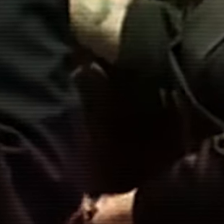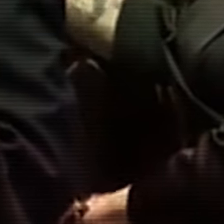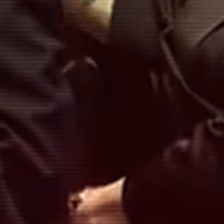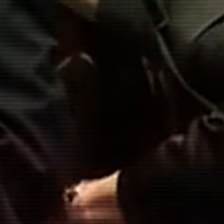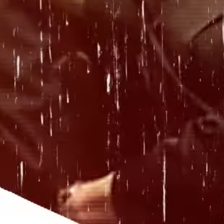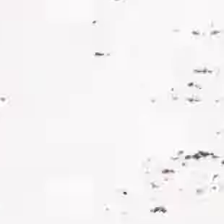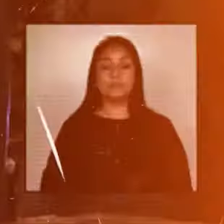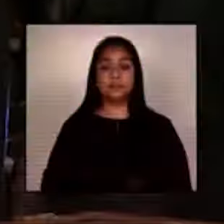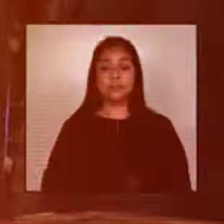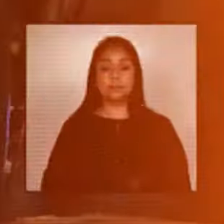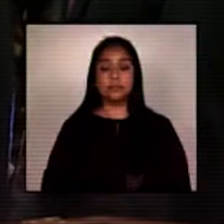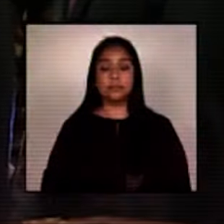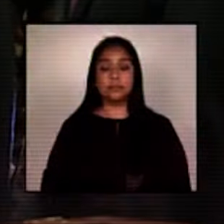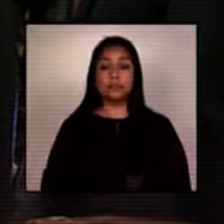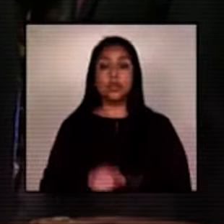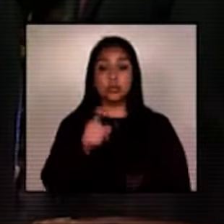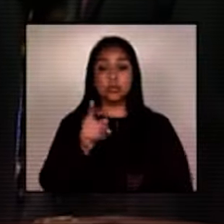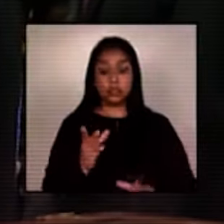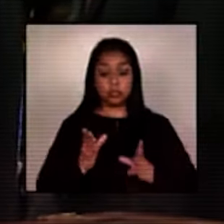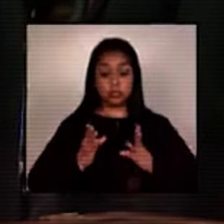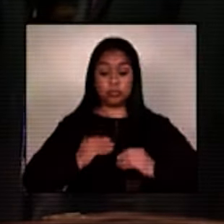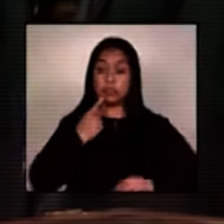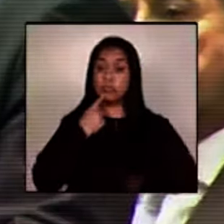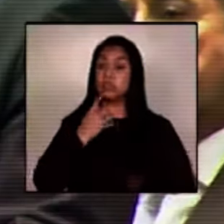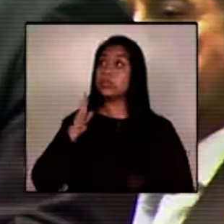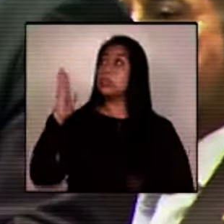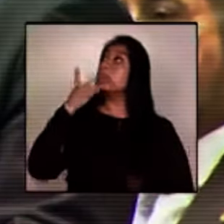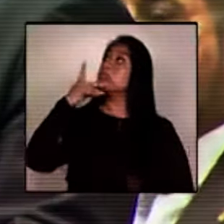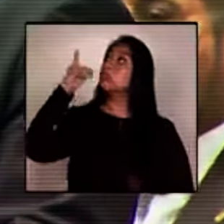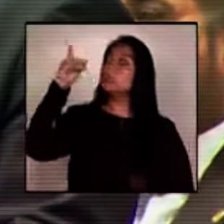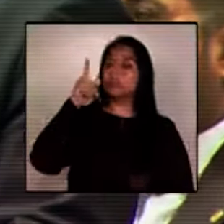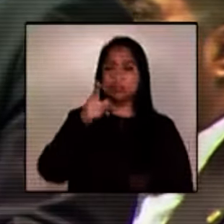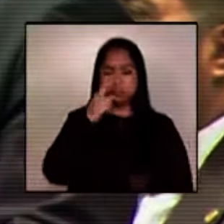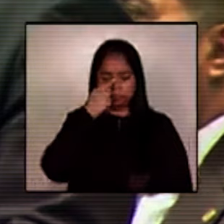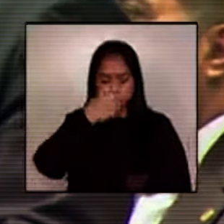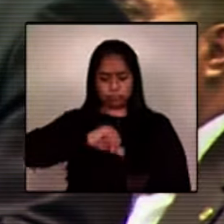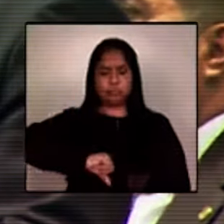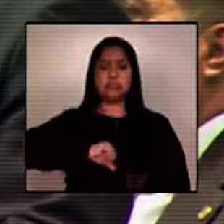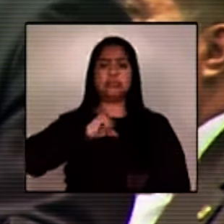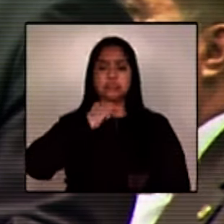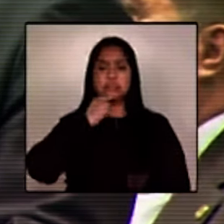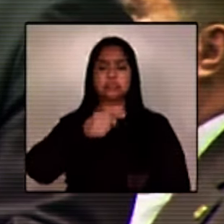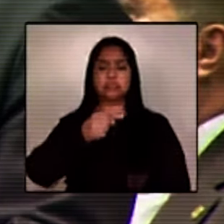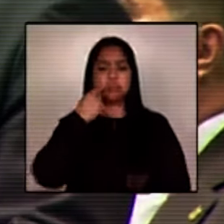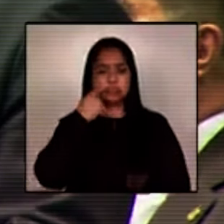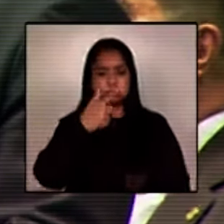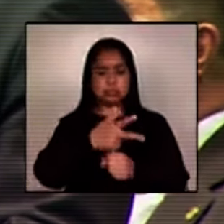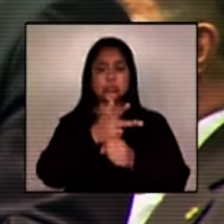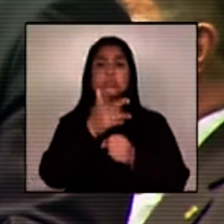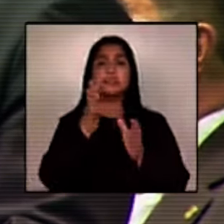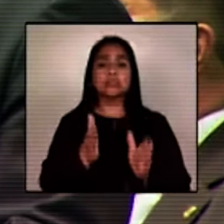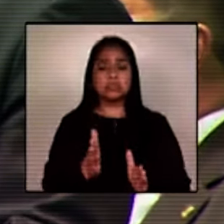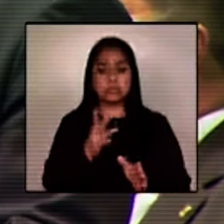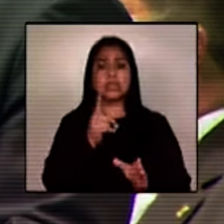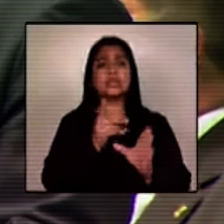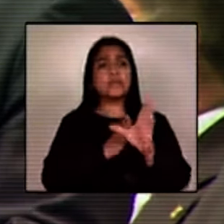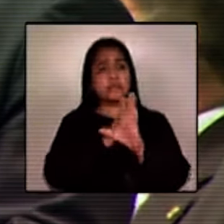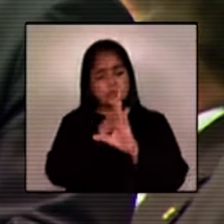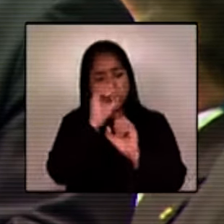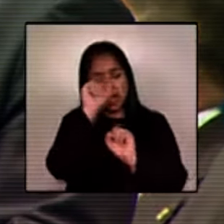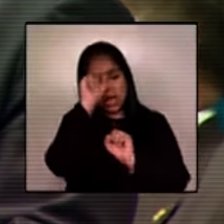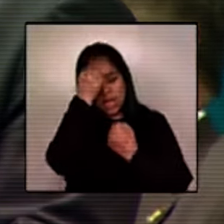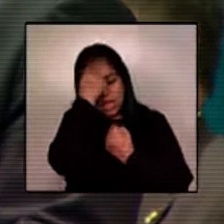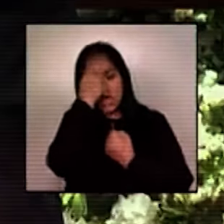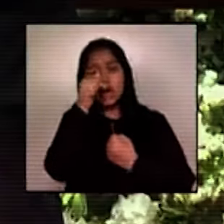del Ejecutivo. Jura ante Dios y por su honor de ciudadana guatemalteca ser fiel, leal y obediente a la